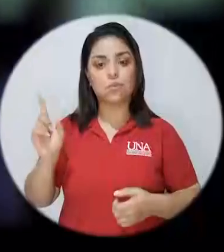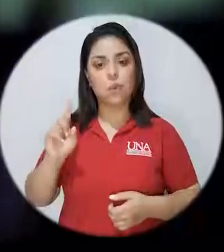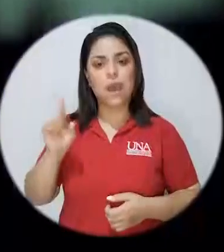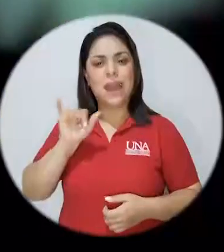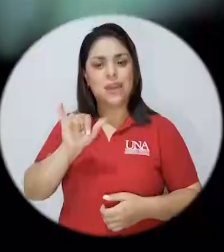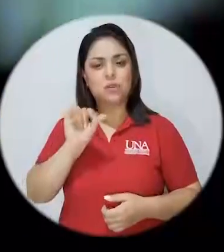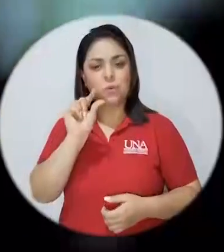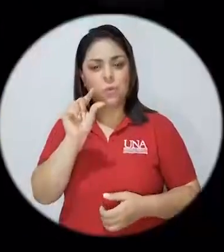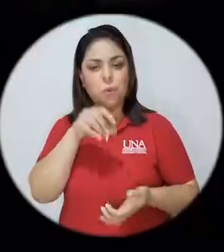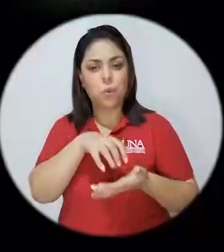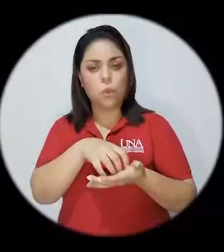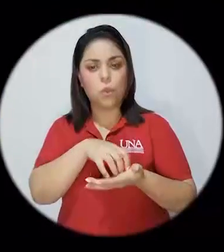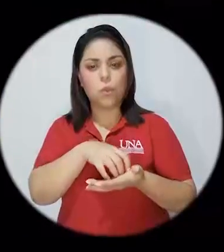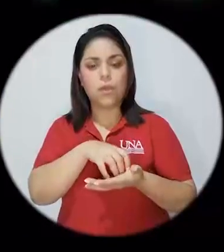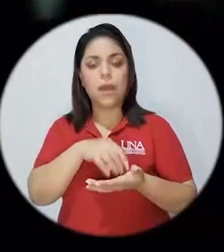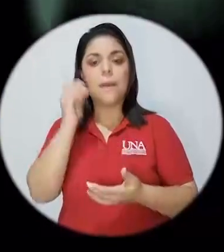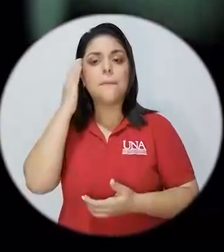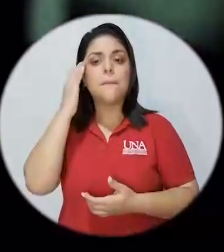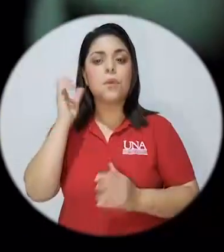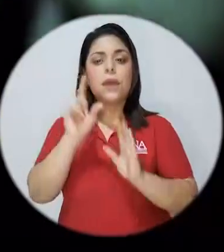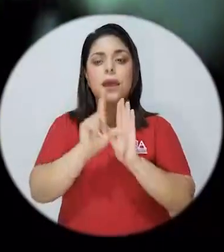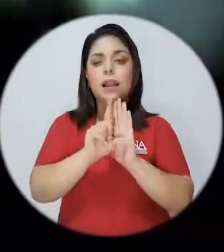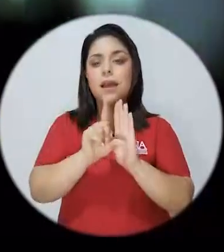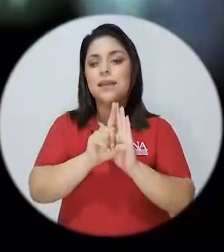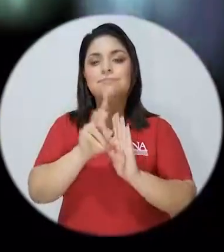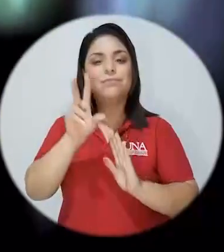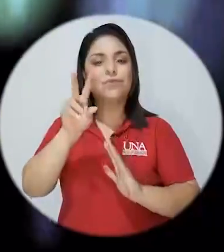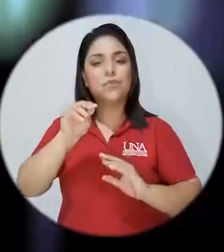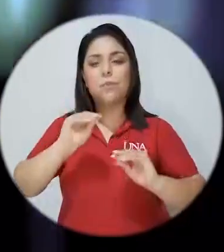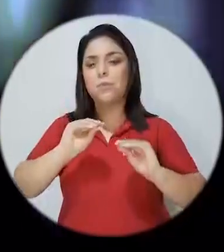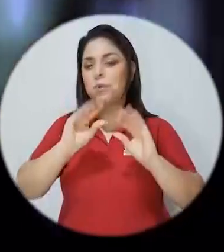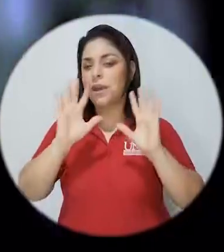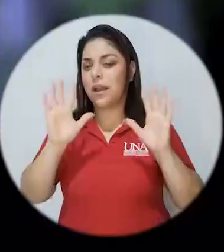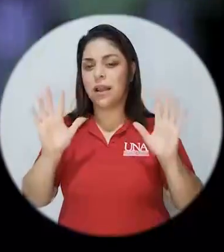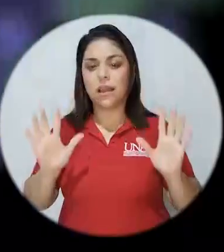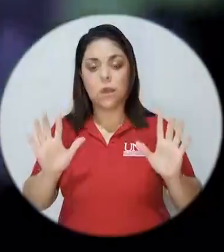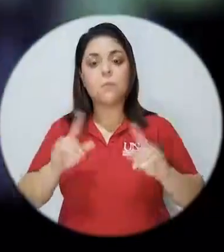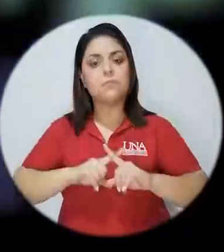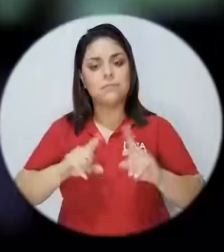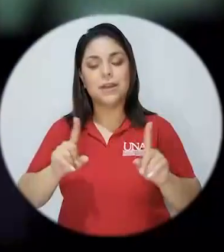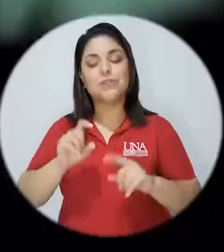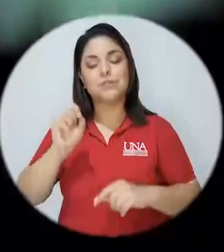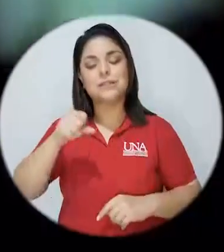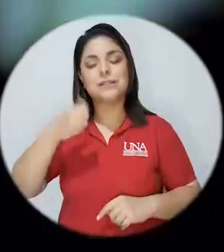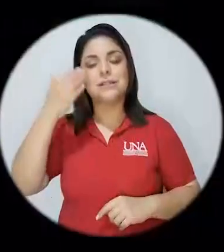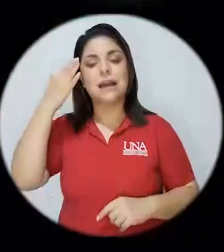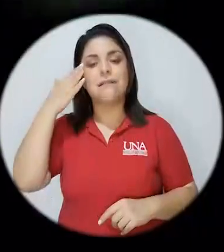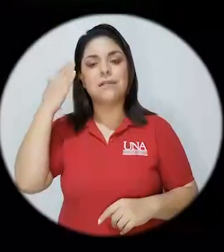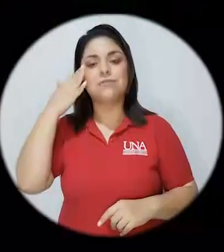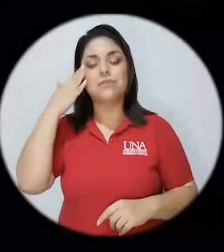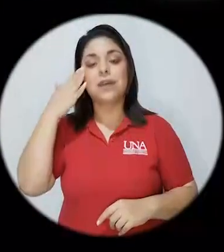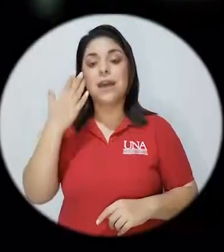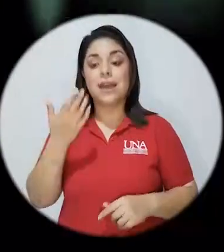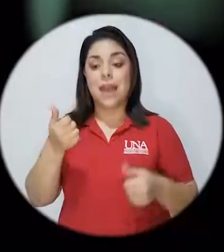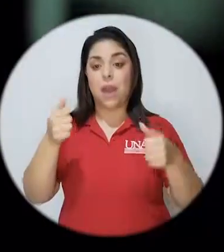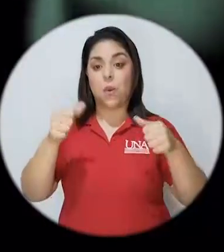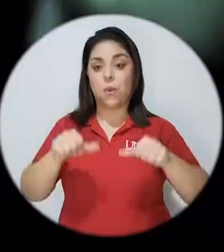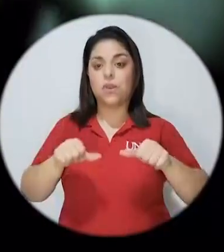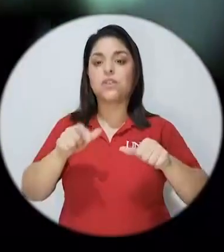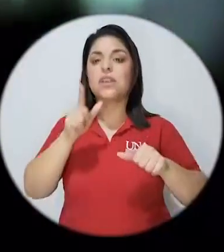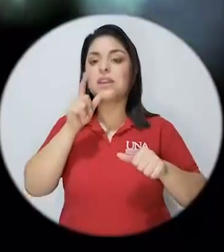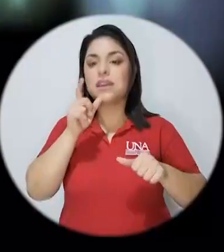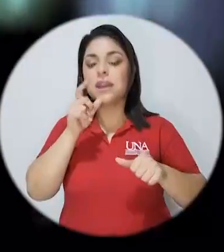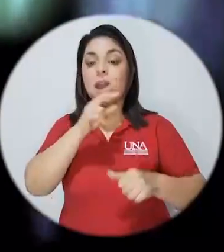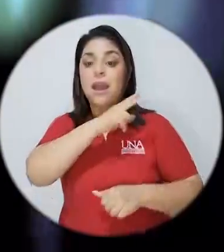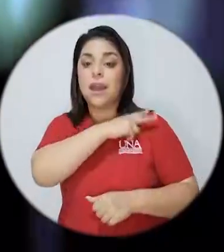eso ha sido como un poquito ambigua. En eso sí hay que decir, ha sido muy ambigua, pero sí es claro que eso queda entre el patrón y la